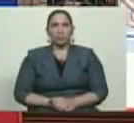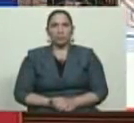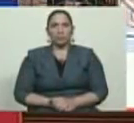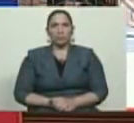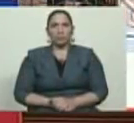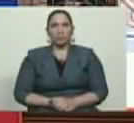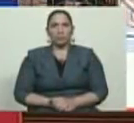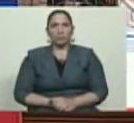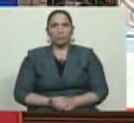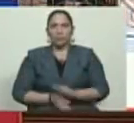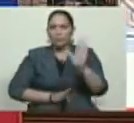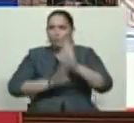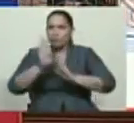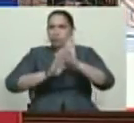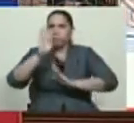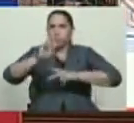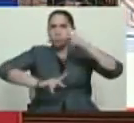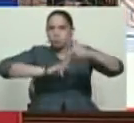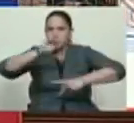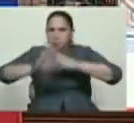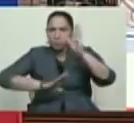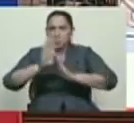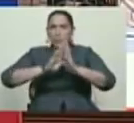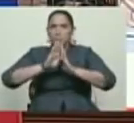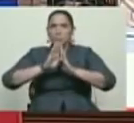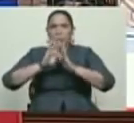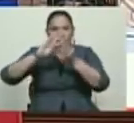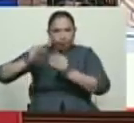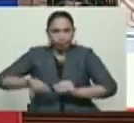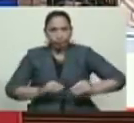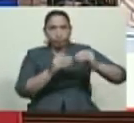progreso recuperación